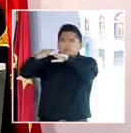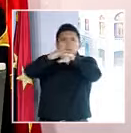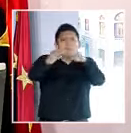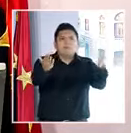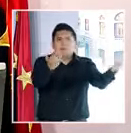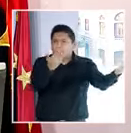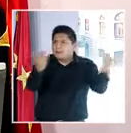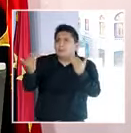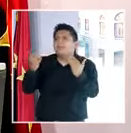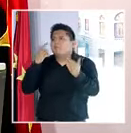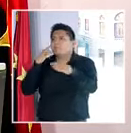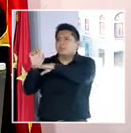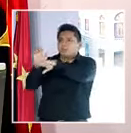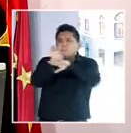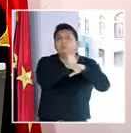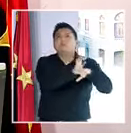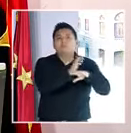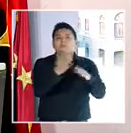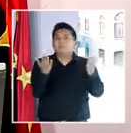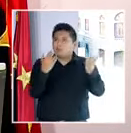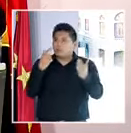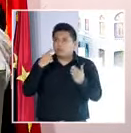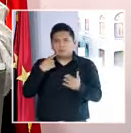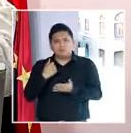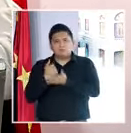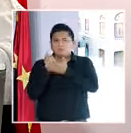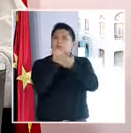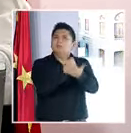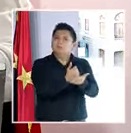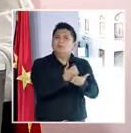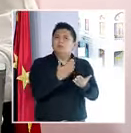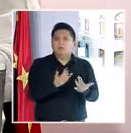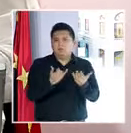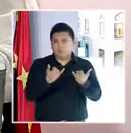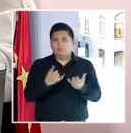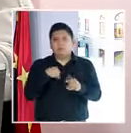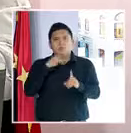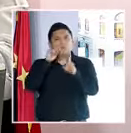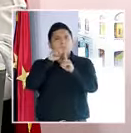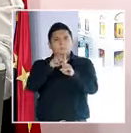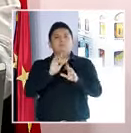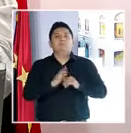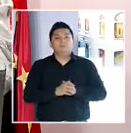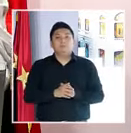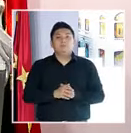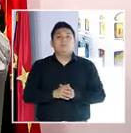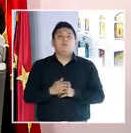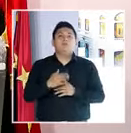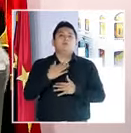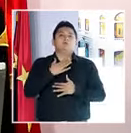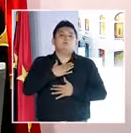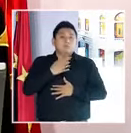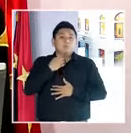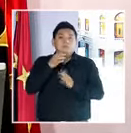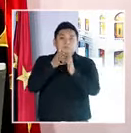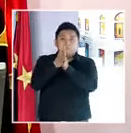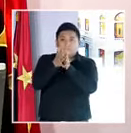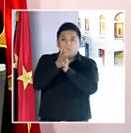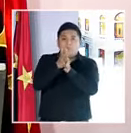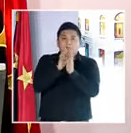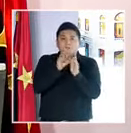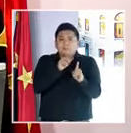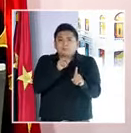diferentes entidades a que contribuyan en este propósito. Debo mencionar que este es